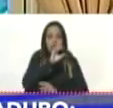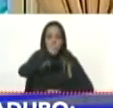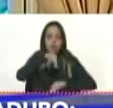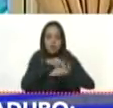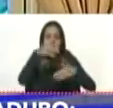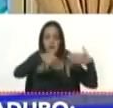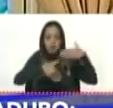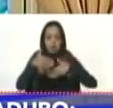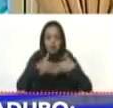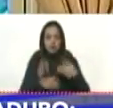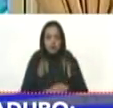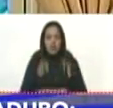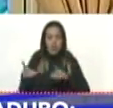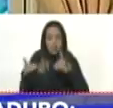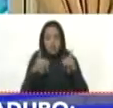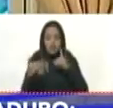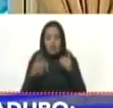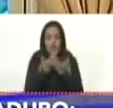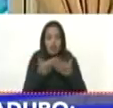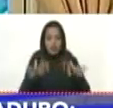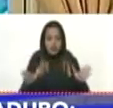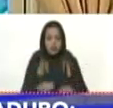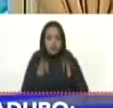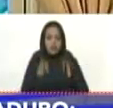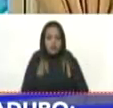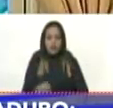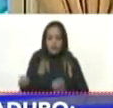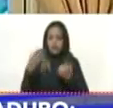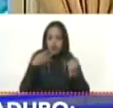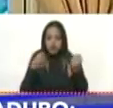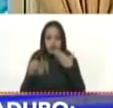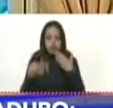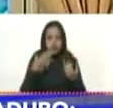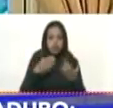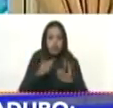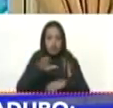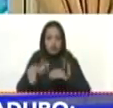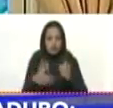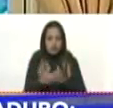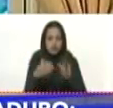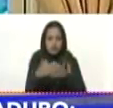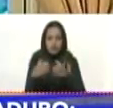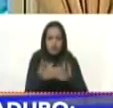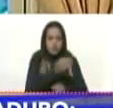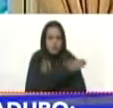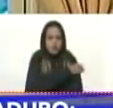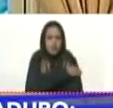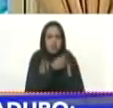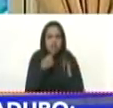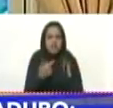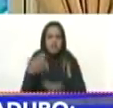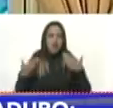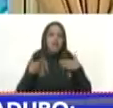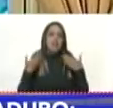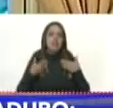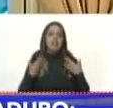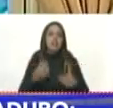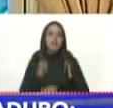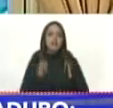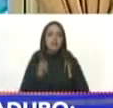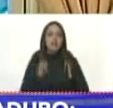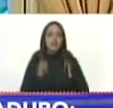abierto. Me parece bien, he recibido mensajes de todos los sectores de oposición y tengo que decirlo con alegría.